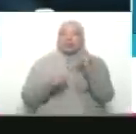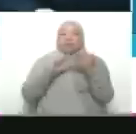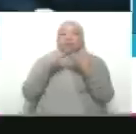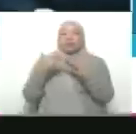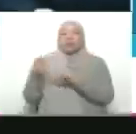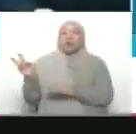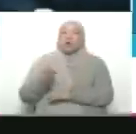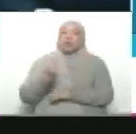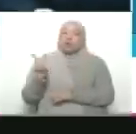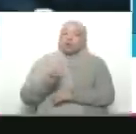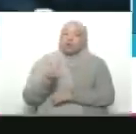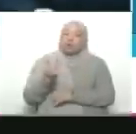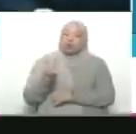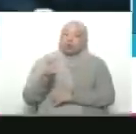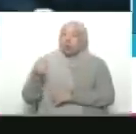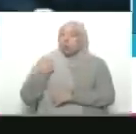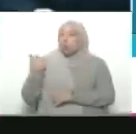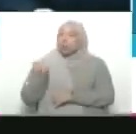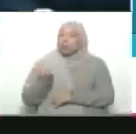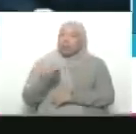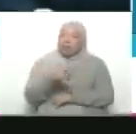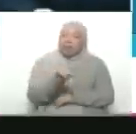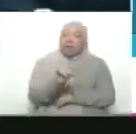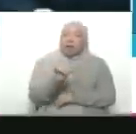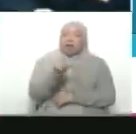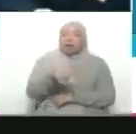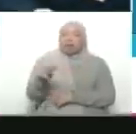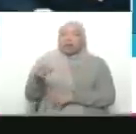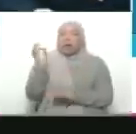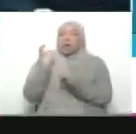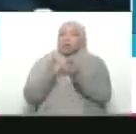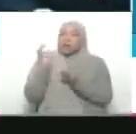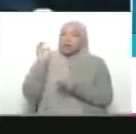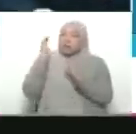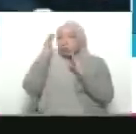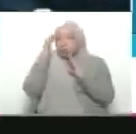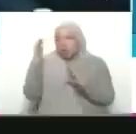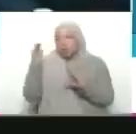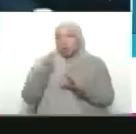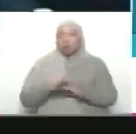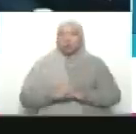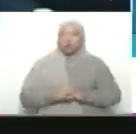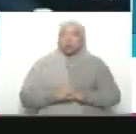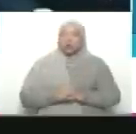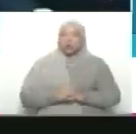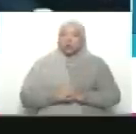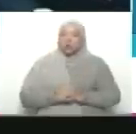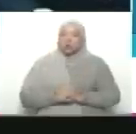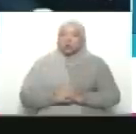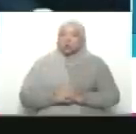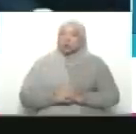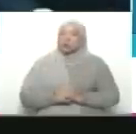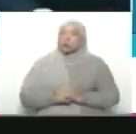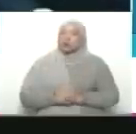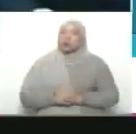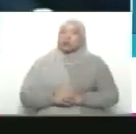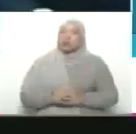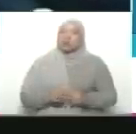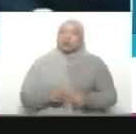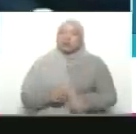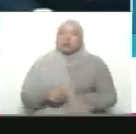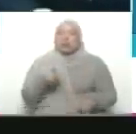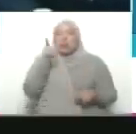a los beneficiarios a cualquiera de los que estamos acá excelente Bueno mi saludo a